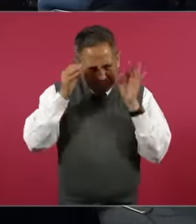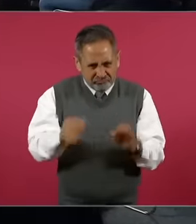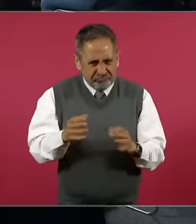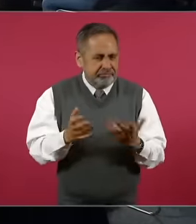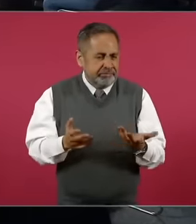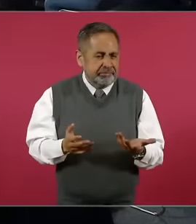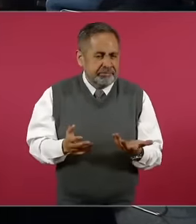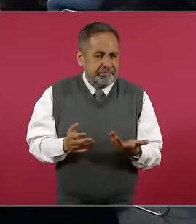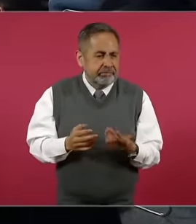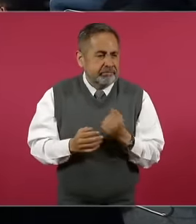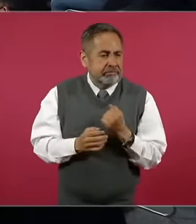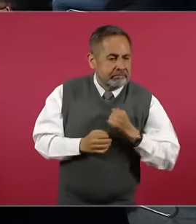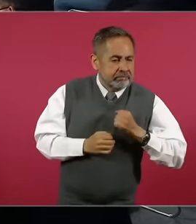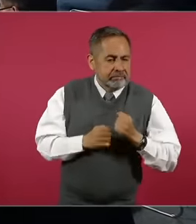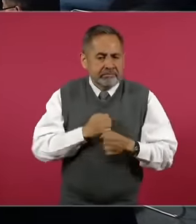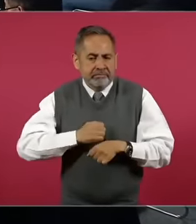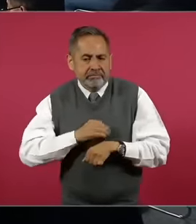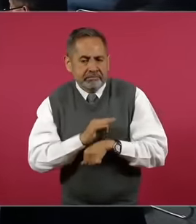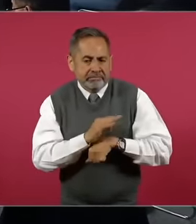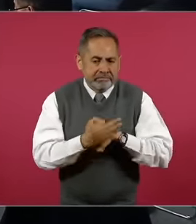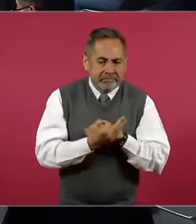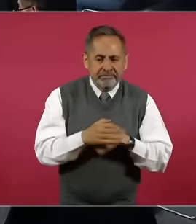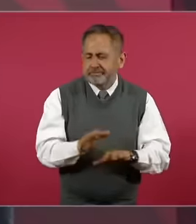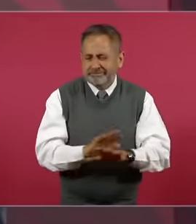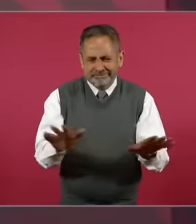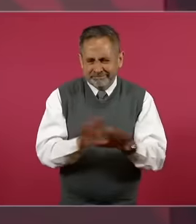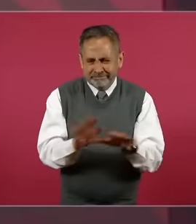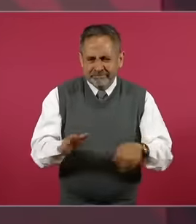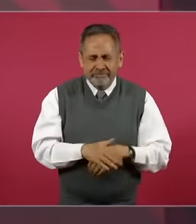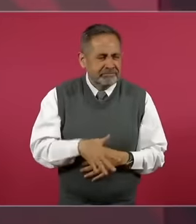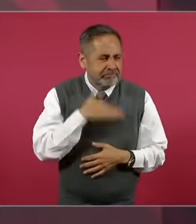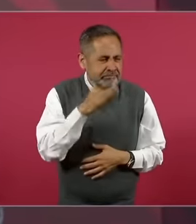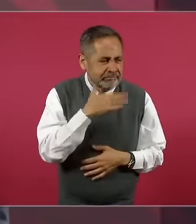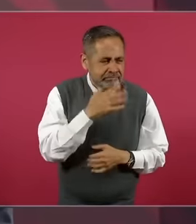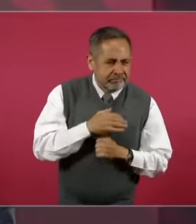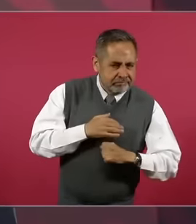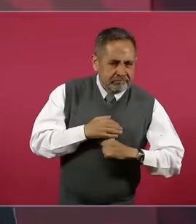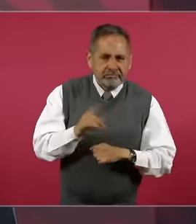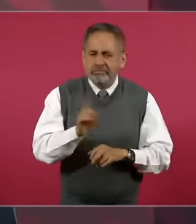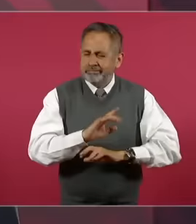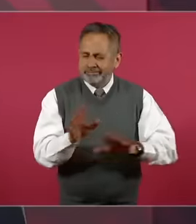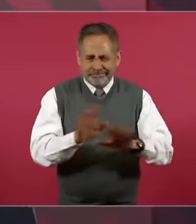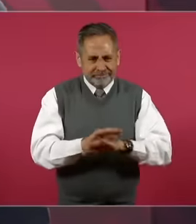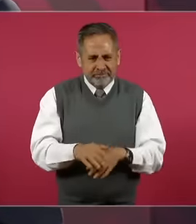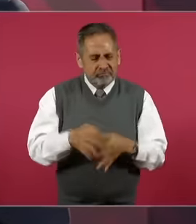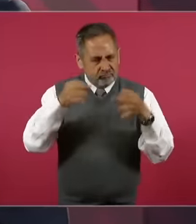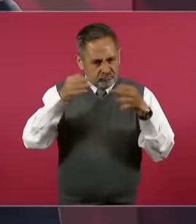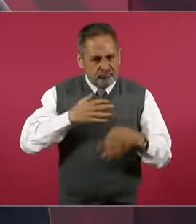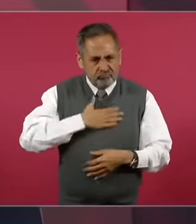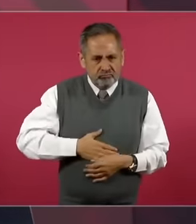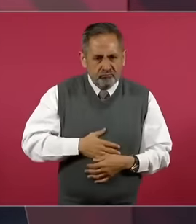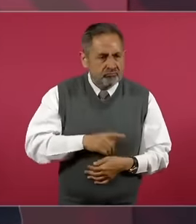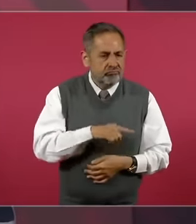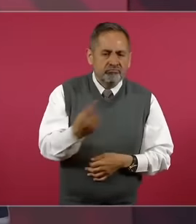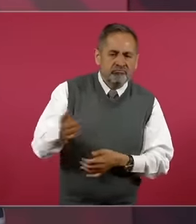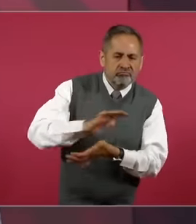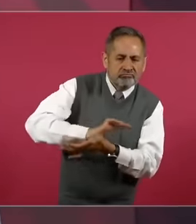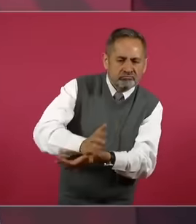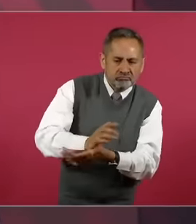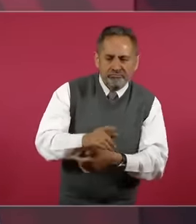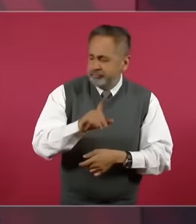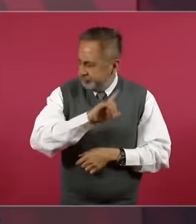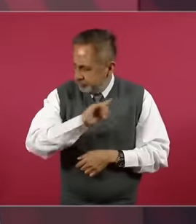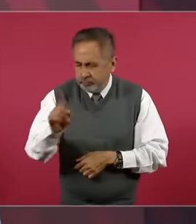y que no haya influyentismo y que no haya corrupción y que no haya discriminación